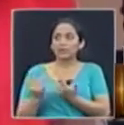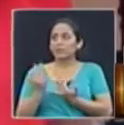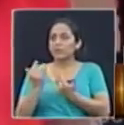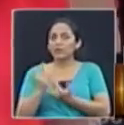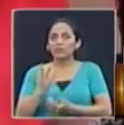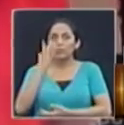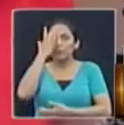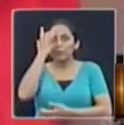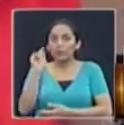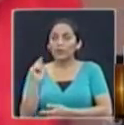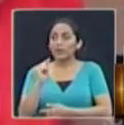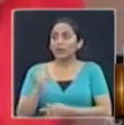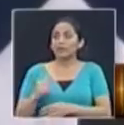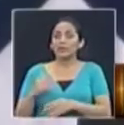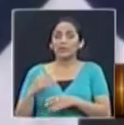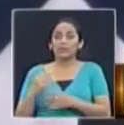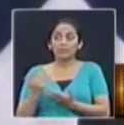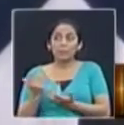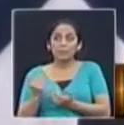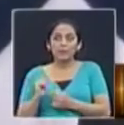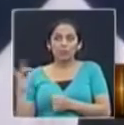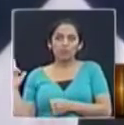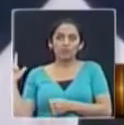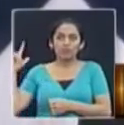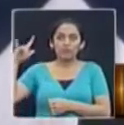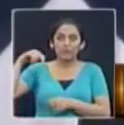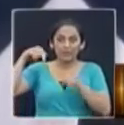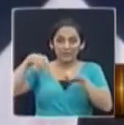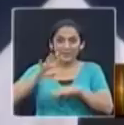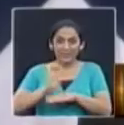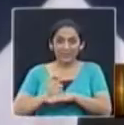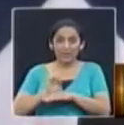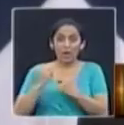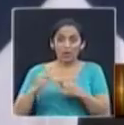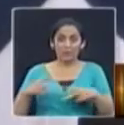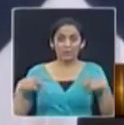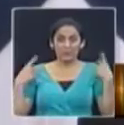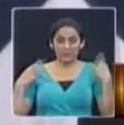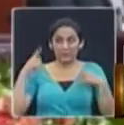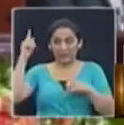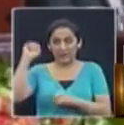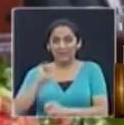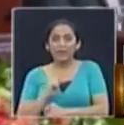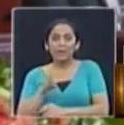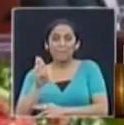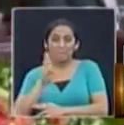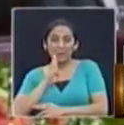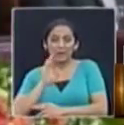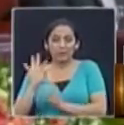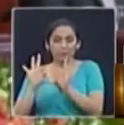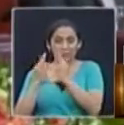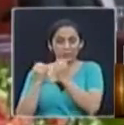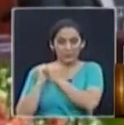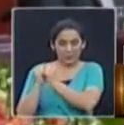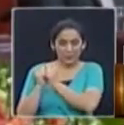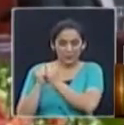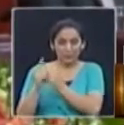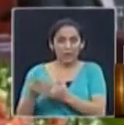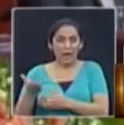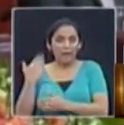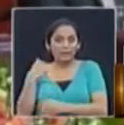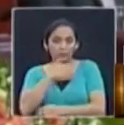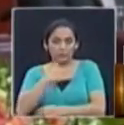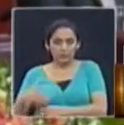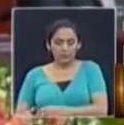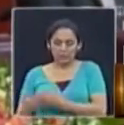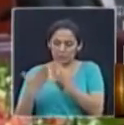a Ecuador, proveniente de Bélgica, donde se instaló junto a su familia, después de entregar la presidencia de la